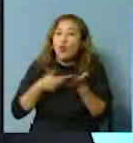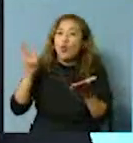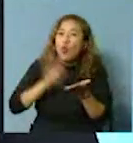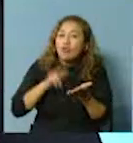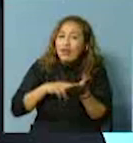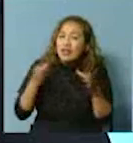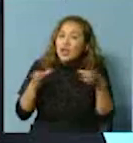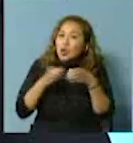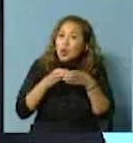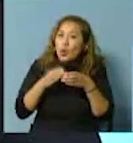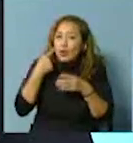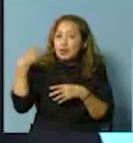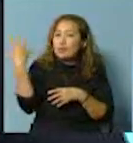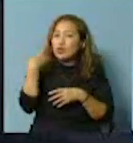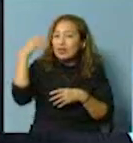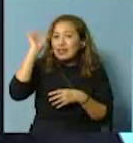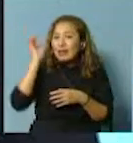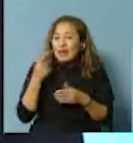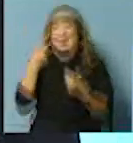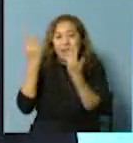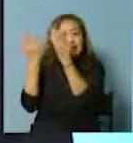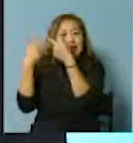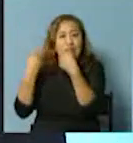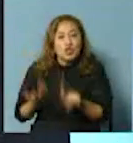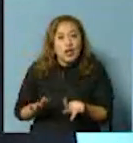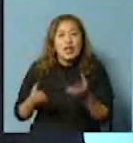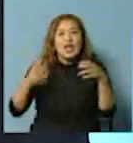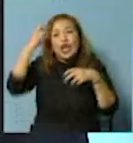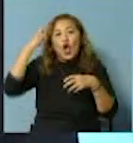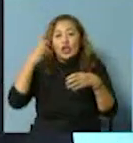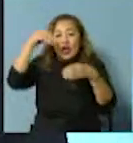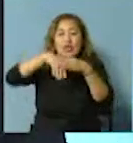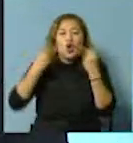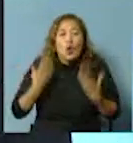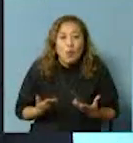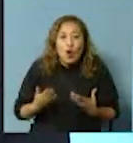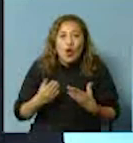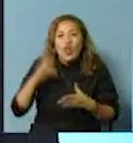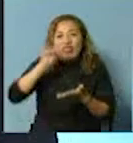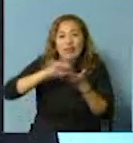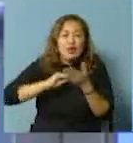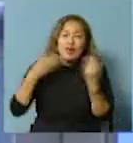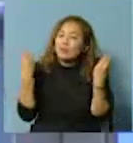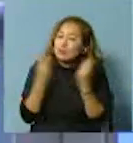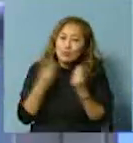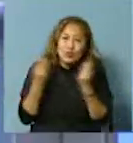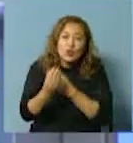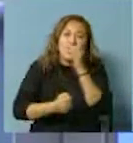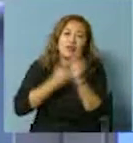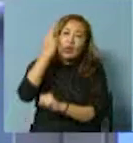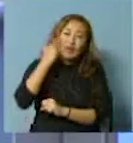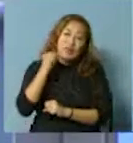cada partido y será muy importante también para la forma de la cama para analizar hay un montón hasta